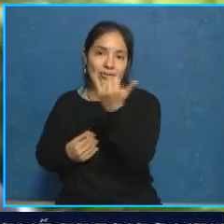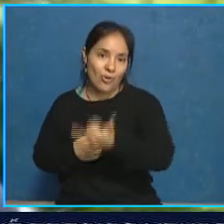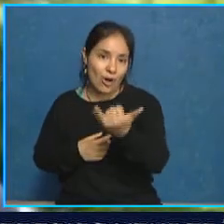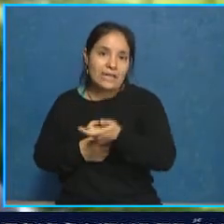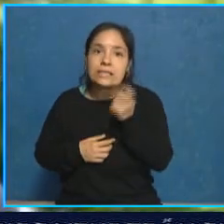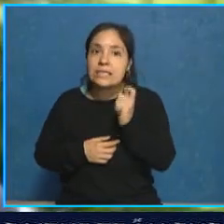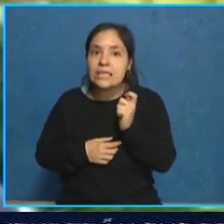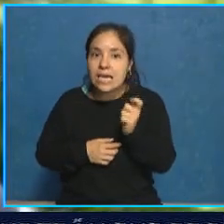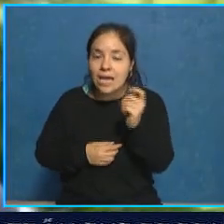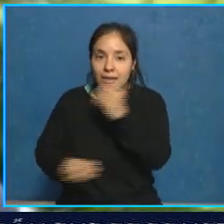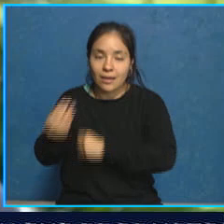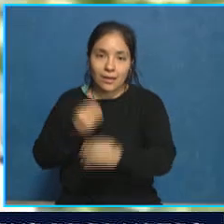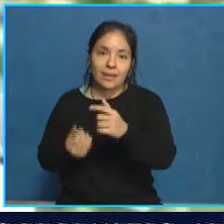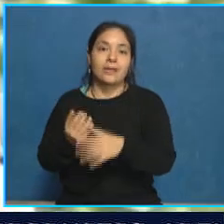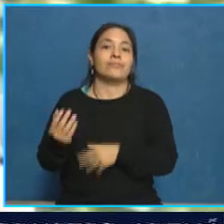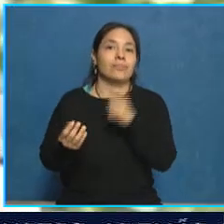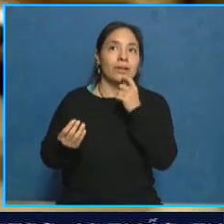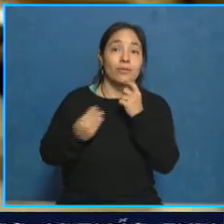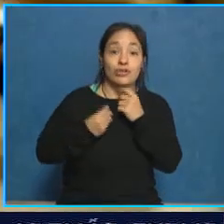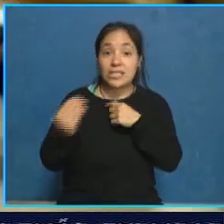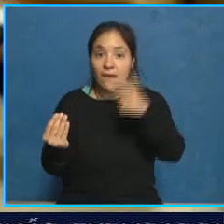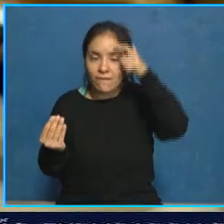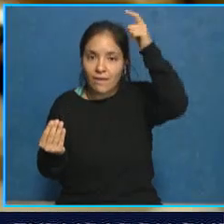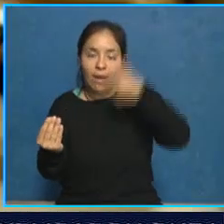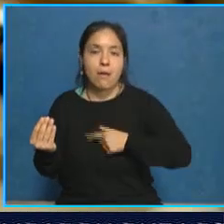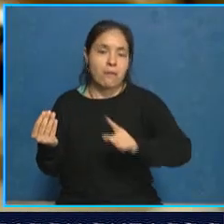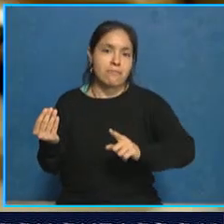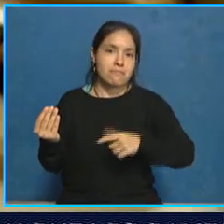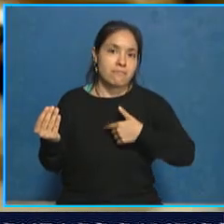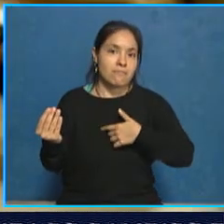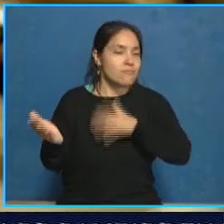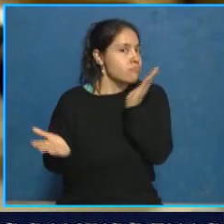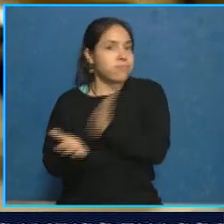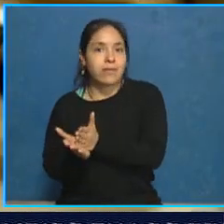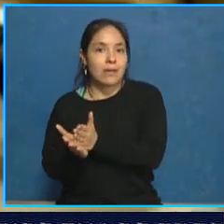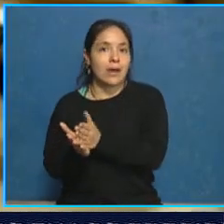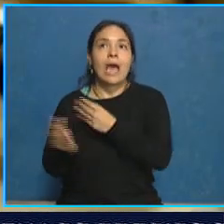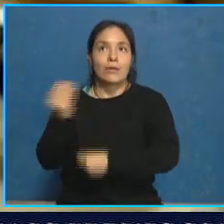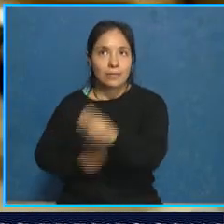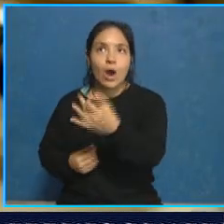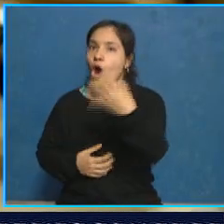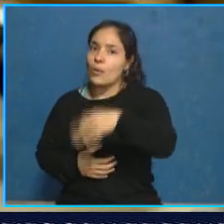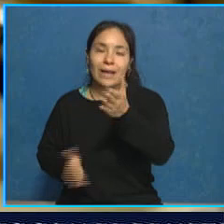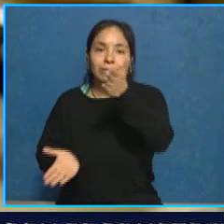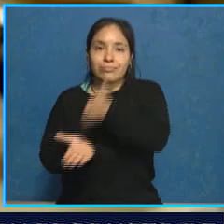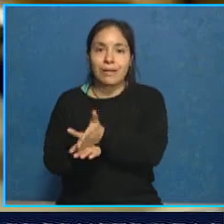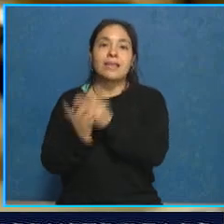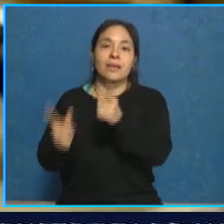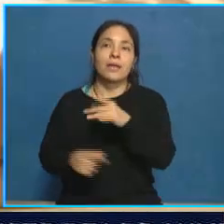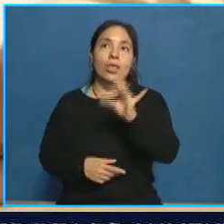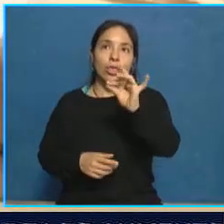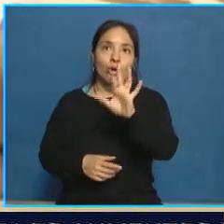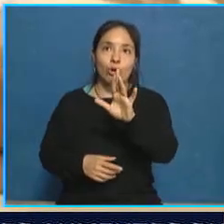es? Y si se va un chef exigente, viene también una chef exigente. Y la estás viendo en pantalla porque tiene que ver con Dolly